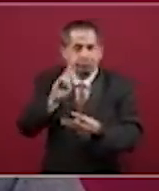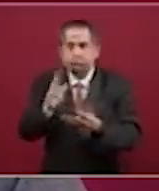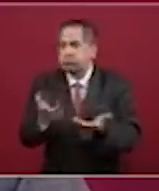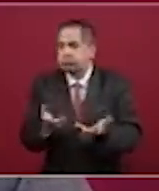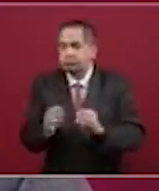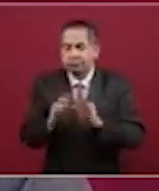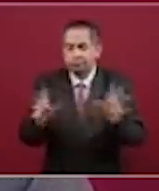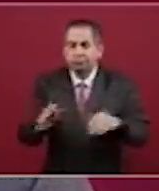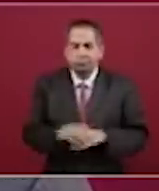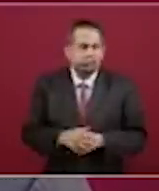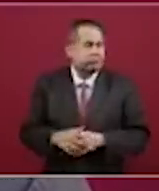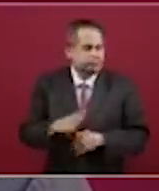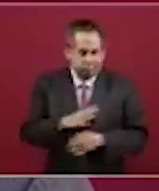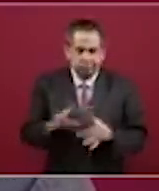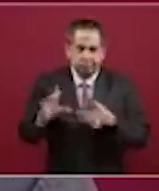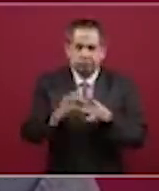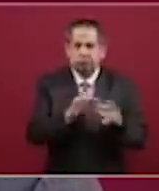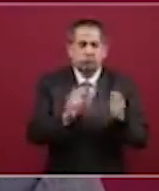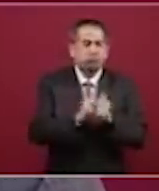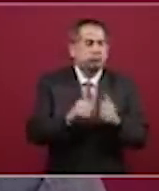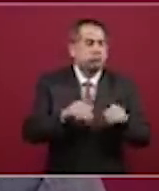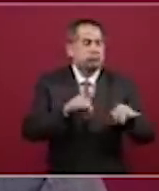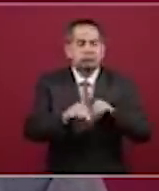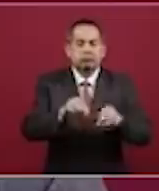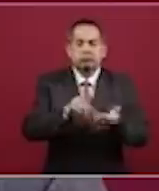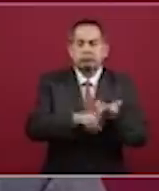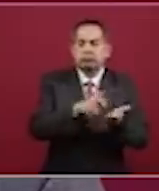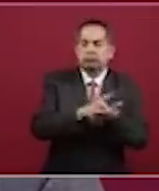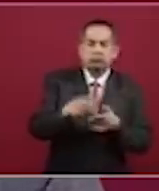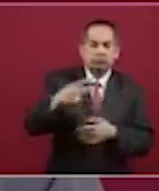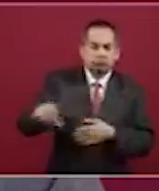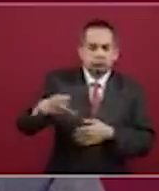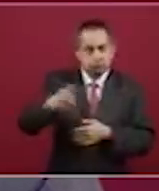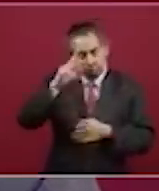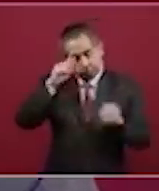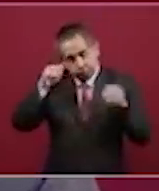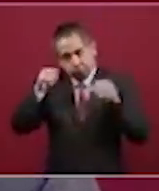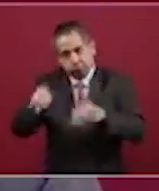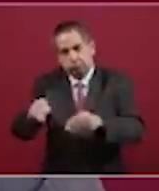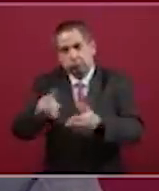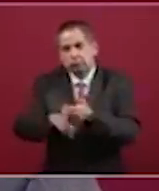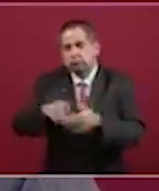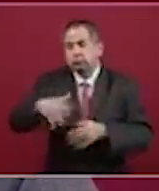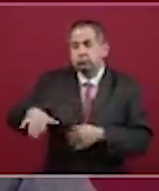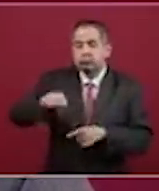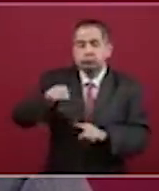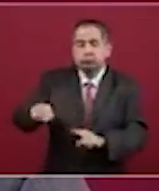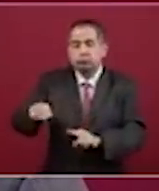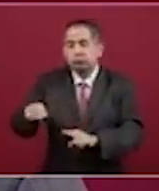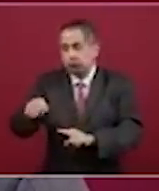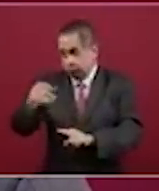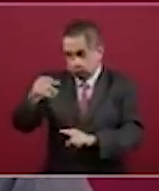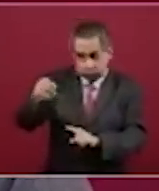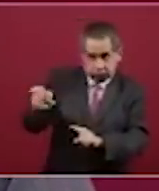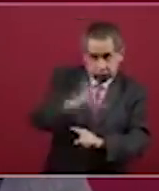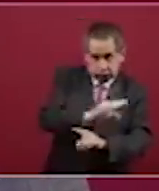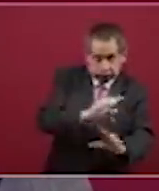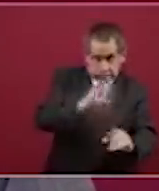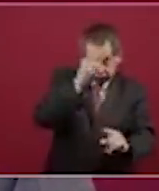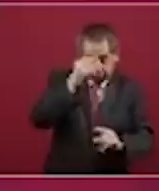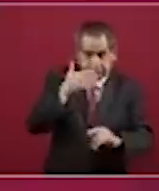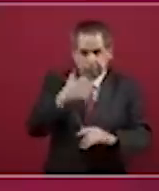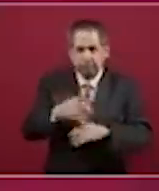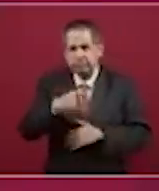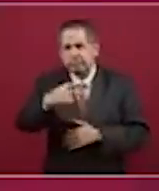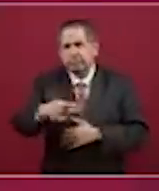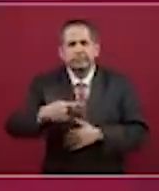está totalmente en línea con los derechos laborales, pero sobre todo centrado en buscar el aprendizaje de los niños.